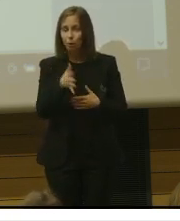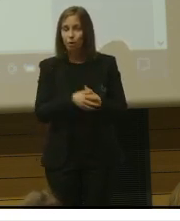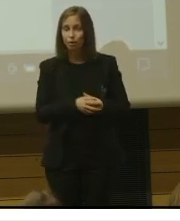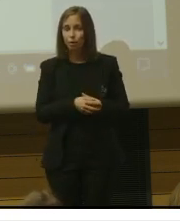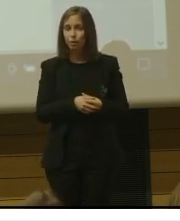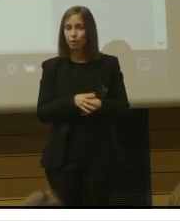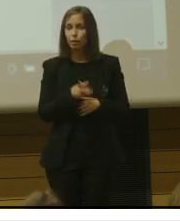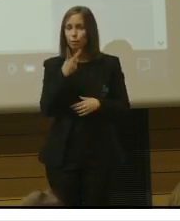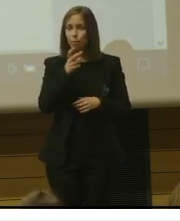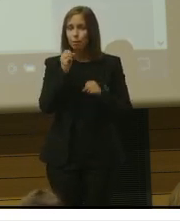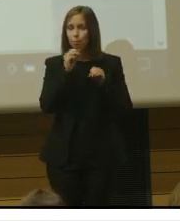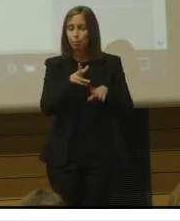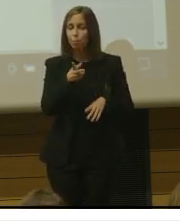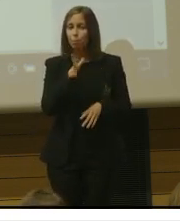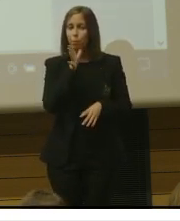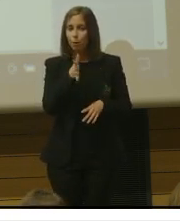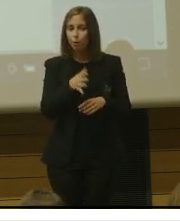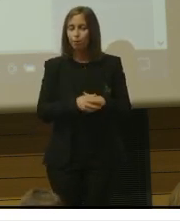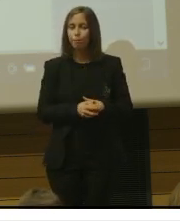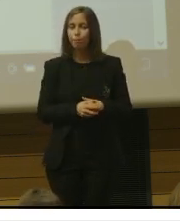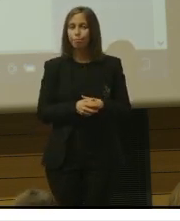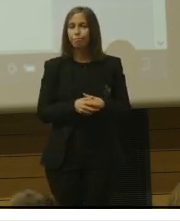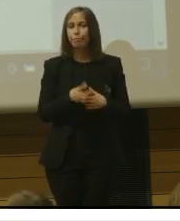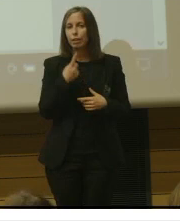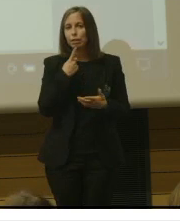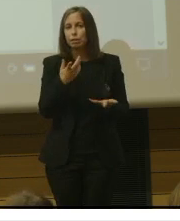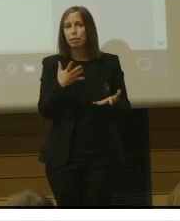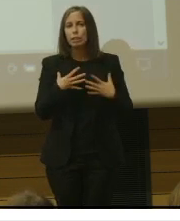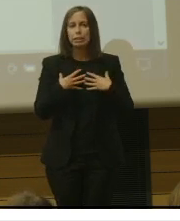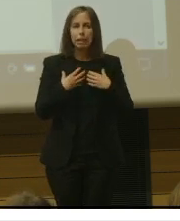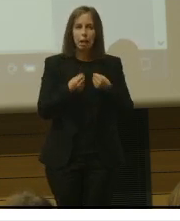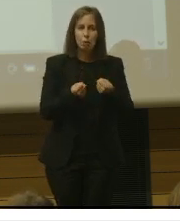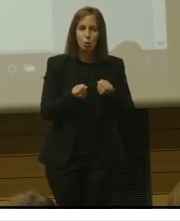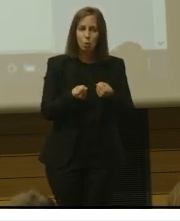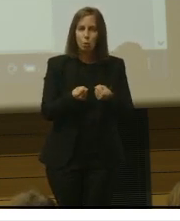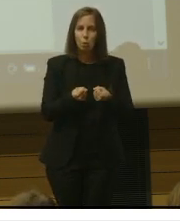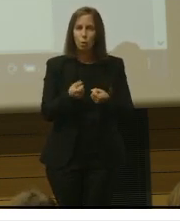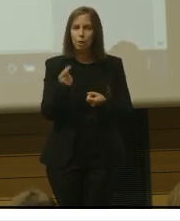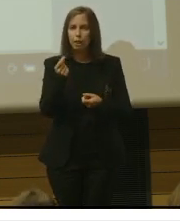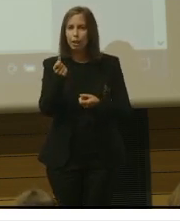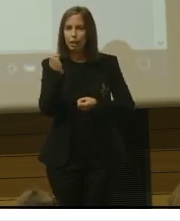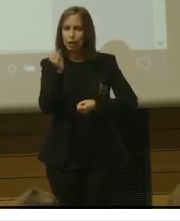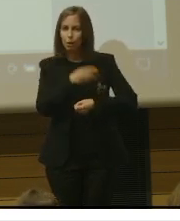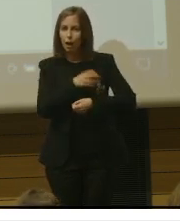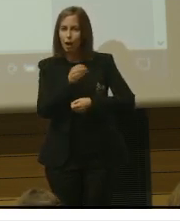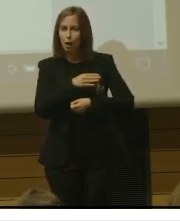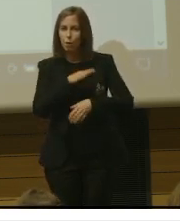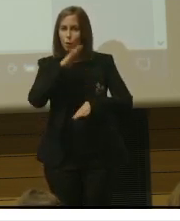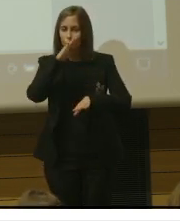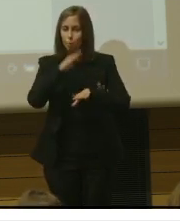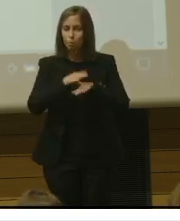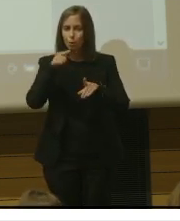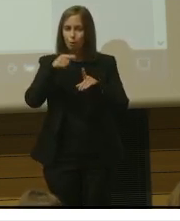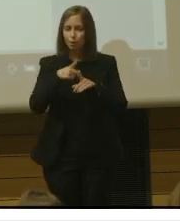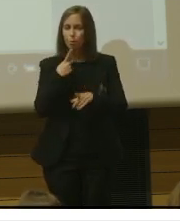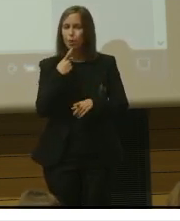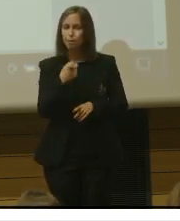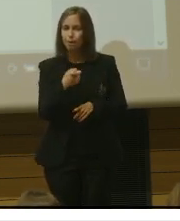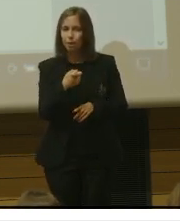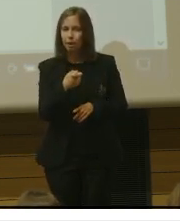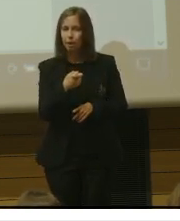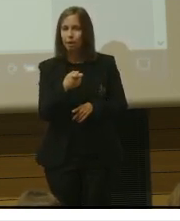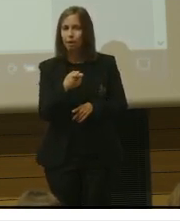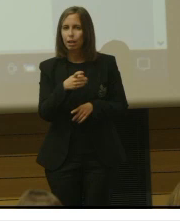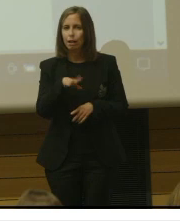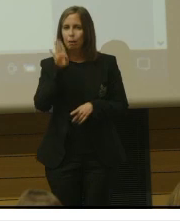qué quieren dejarlo. Y habitualmente la gente te dice, oye, pues mira, la salud, el ahorro de dinero, cumplir con un objetivo muy difícil, contentar